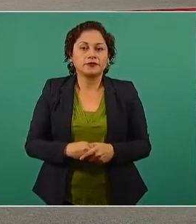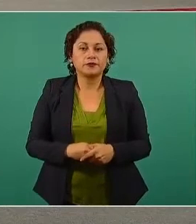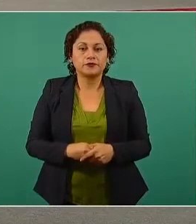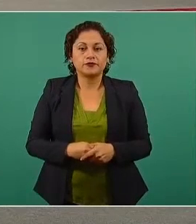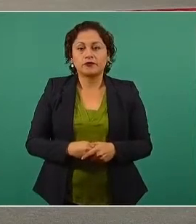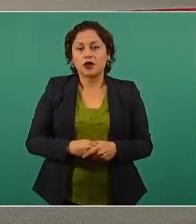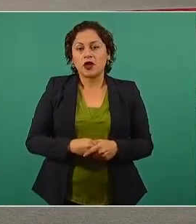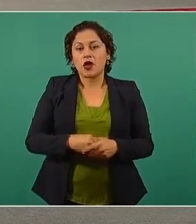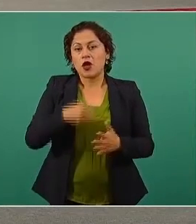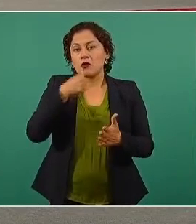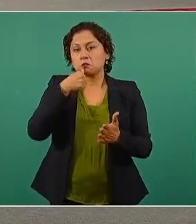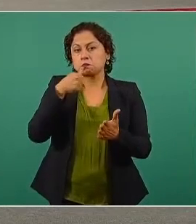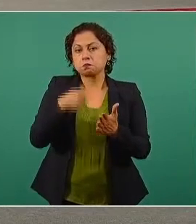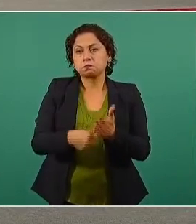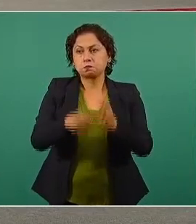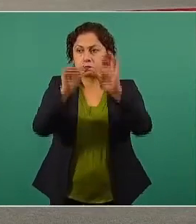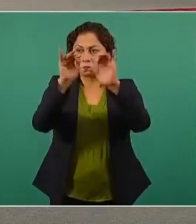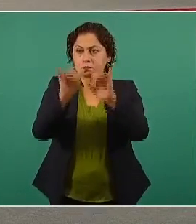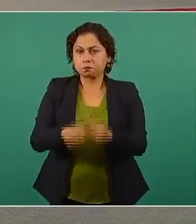manifiestos,